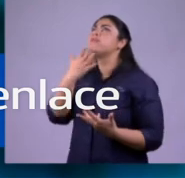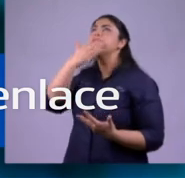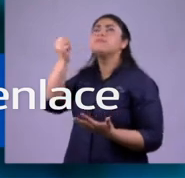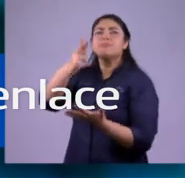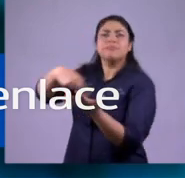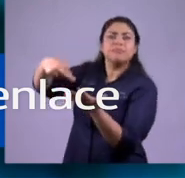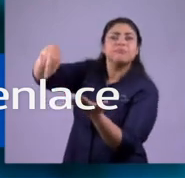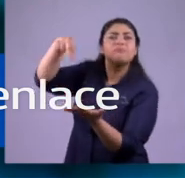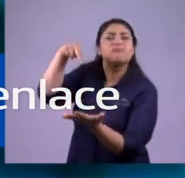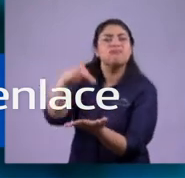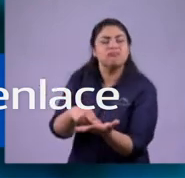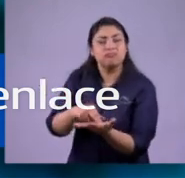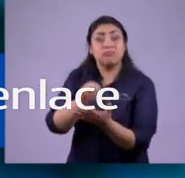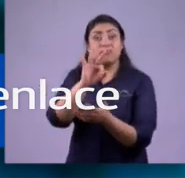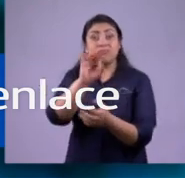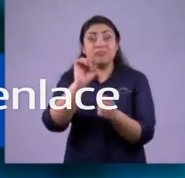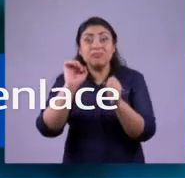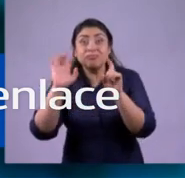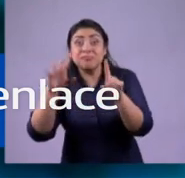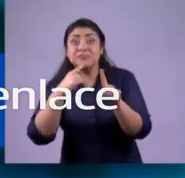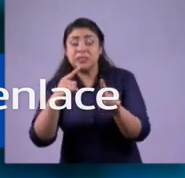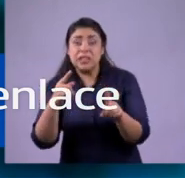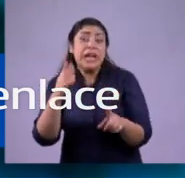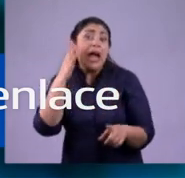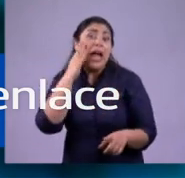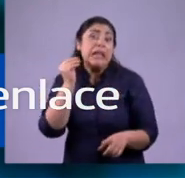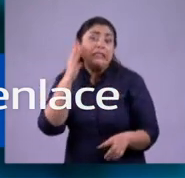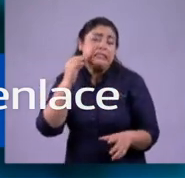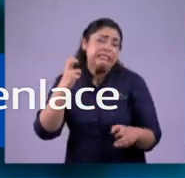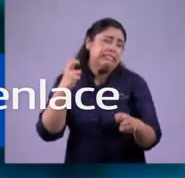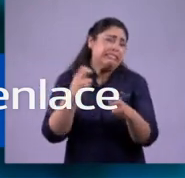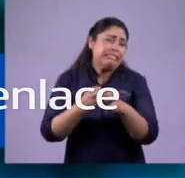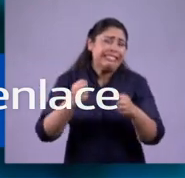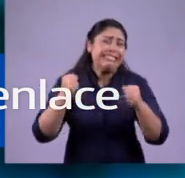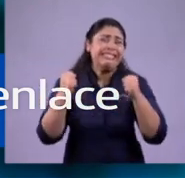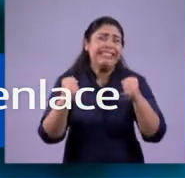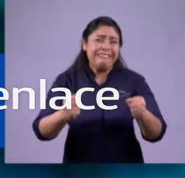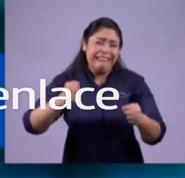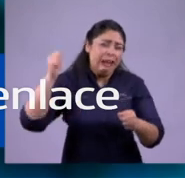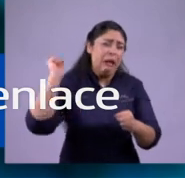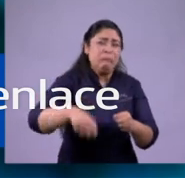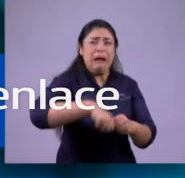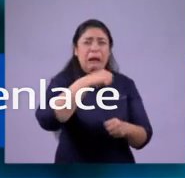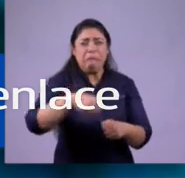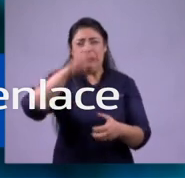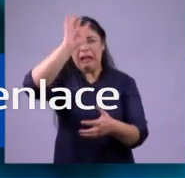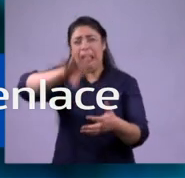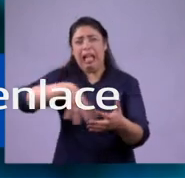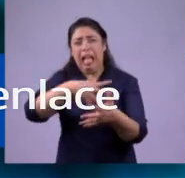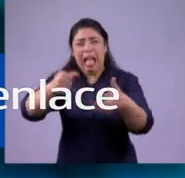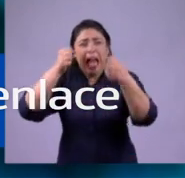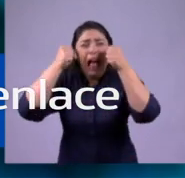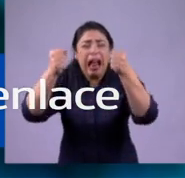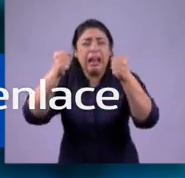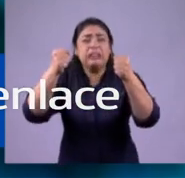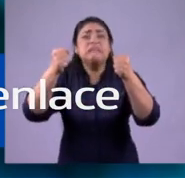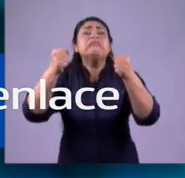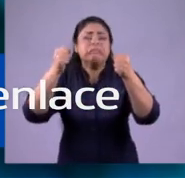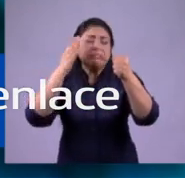36 otros experimentaron vituperios y azotes y además de esto prisiones y cárceles